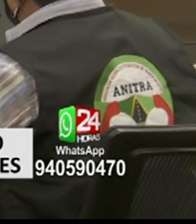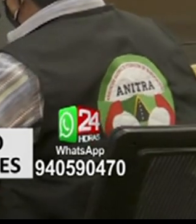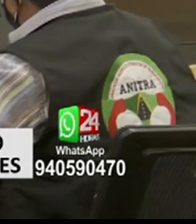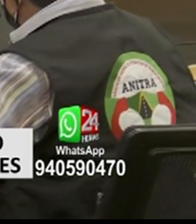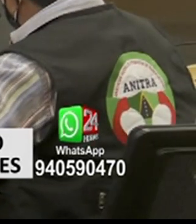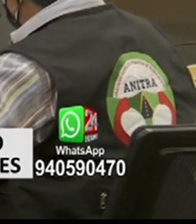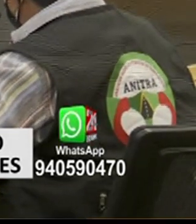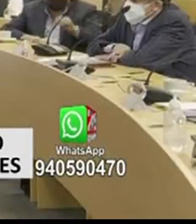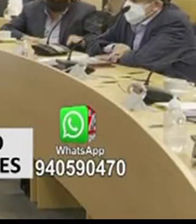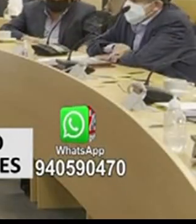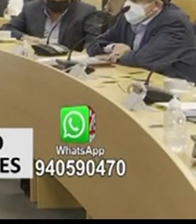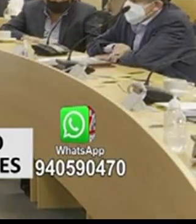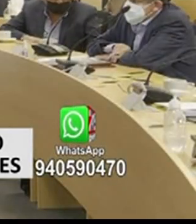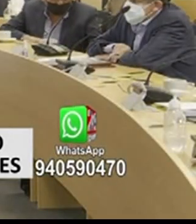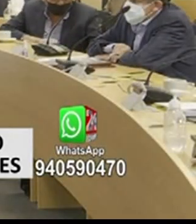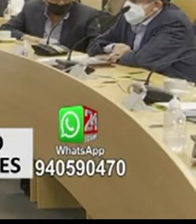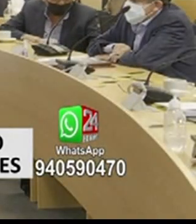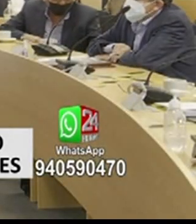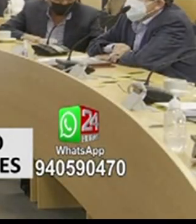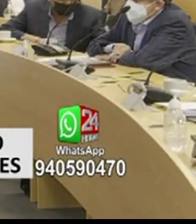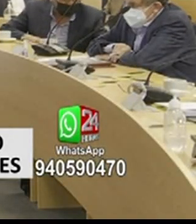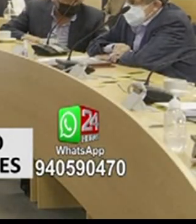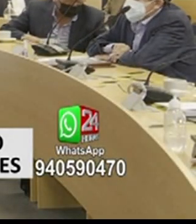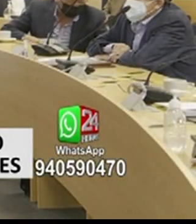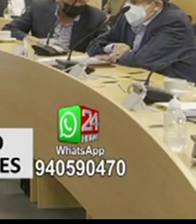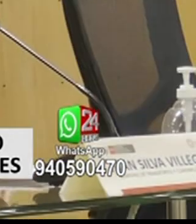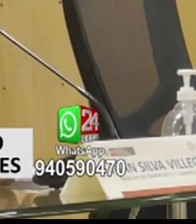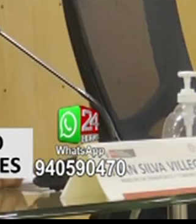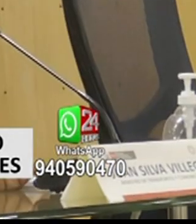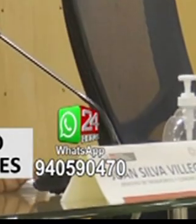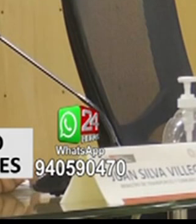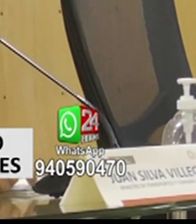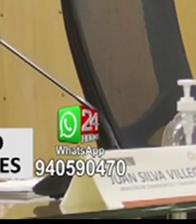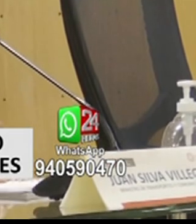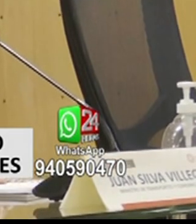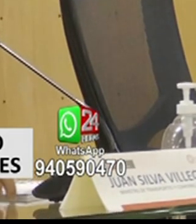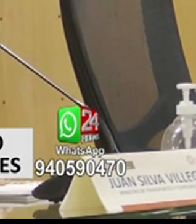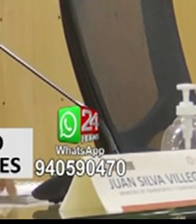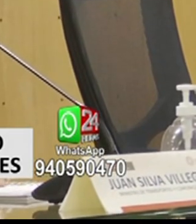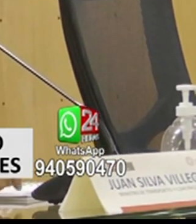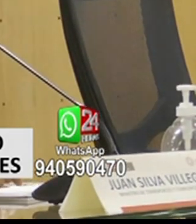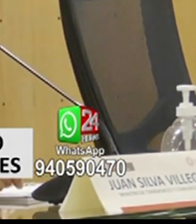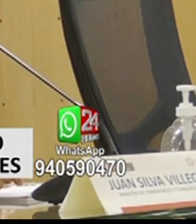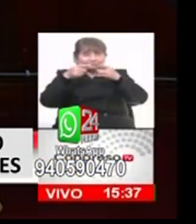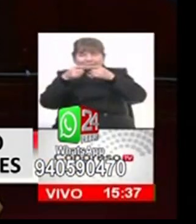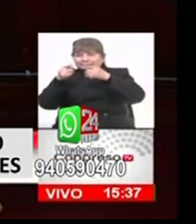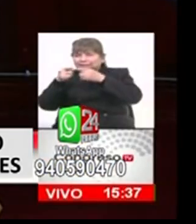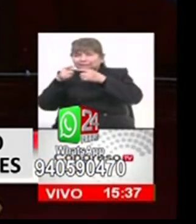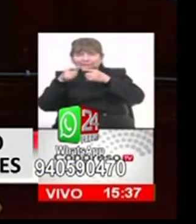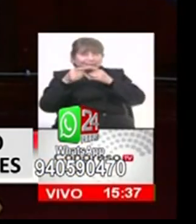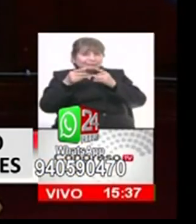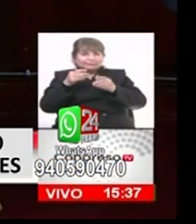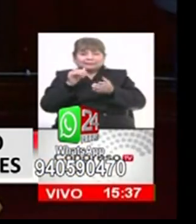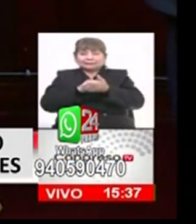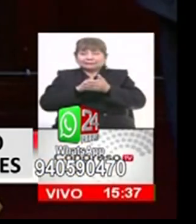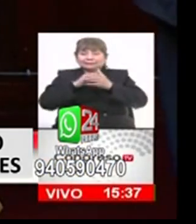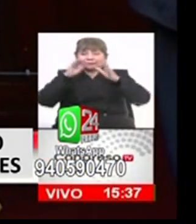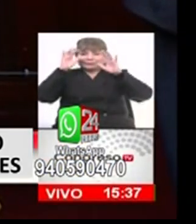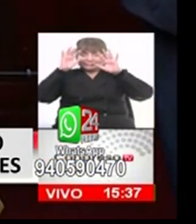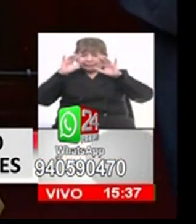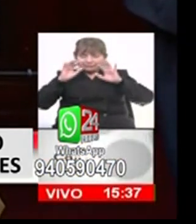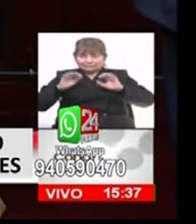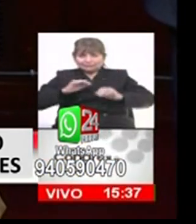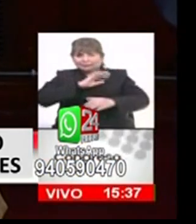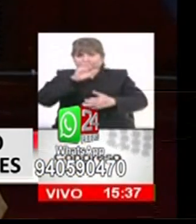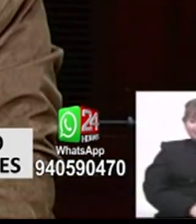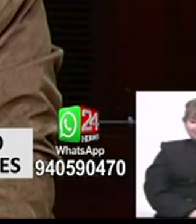y defienden sus intereses en cada uno de los rincones. Y si llueve, debe llover para